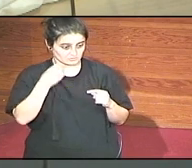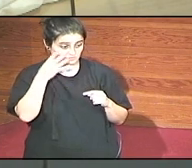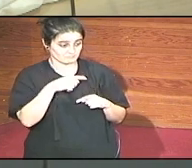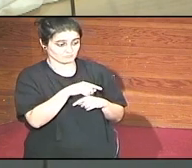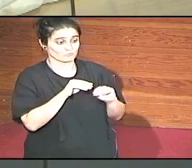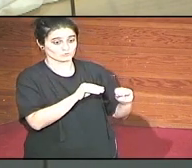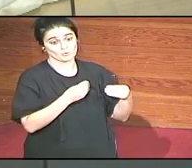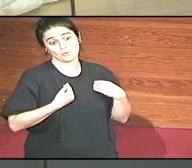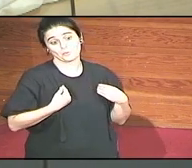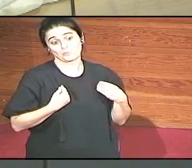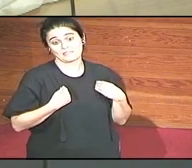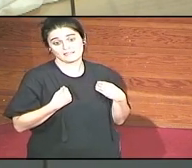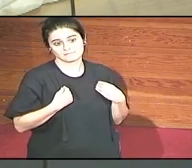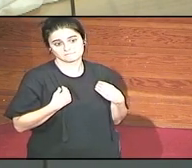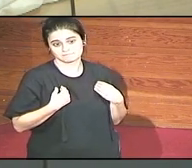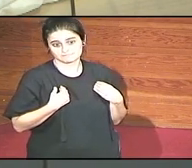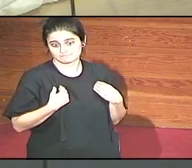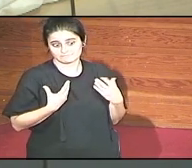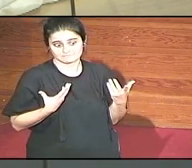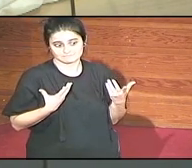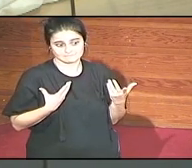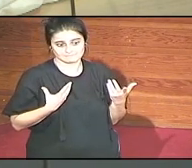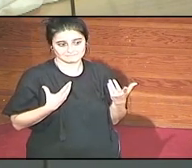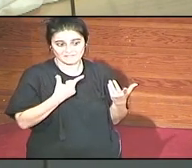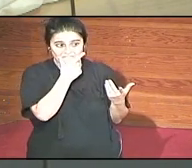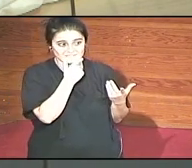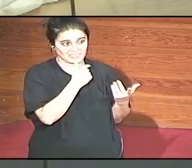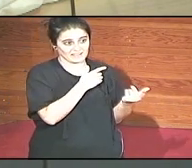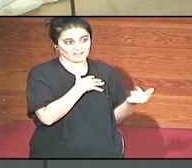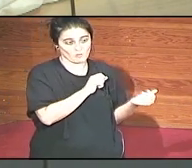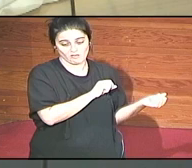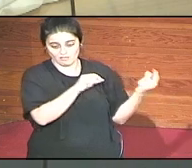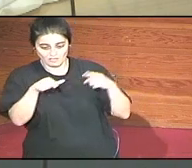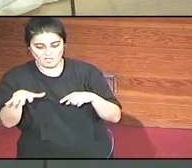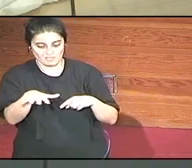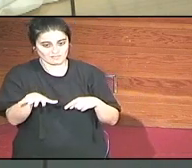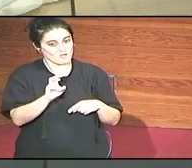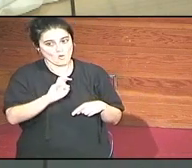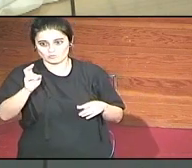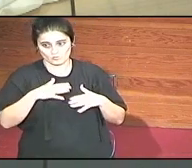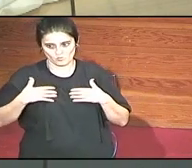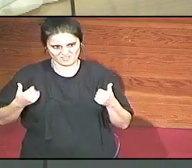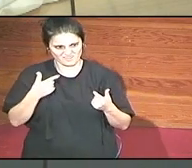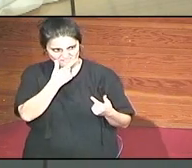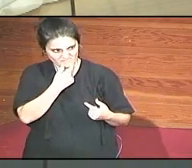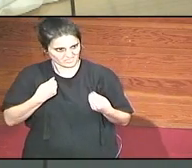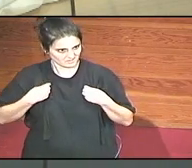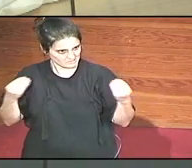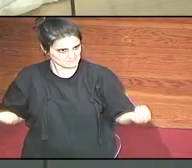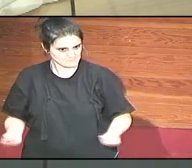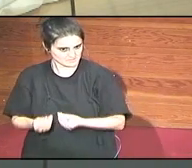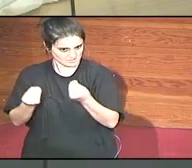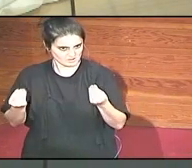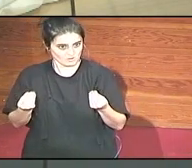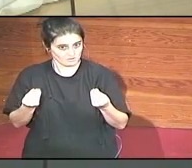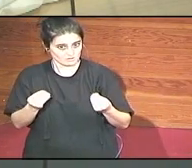aquello lo que estás contando pero realmente la situación que muchos de ellos viven aquí posiblemente ni se le imaginaba cuando